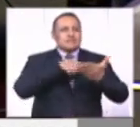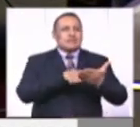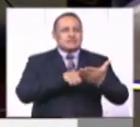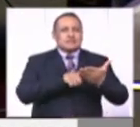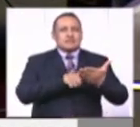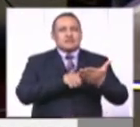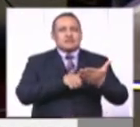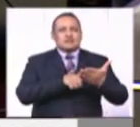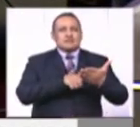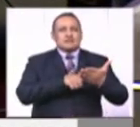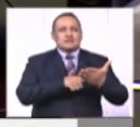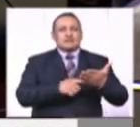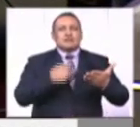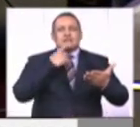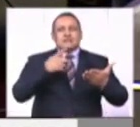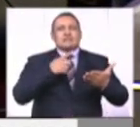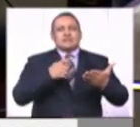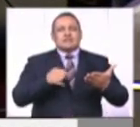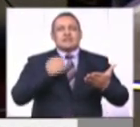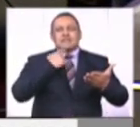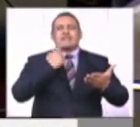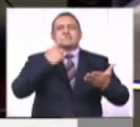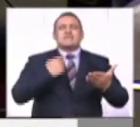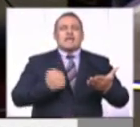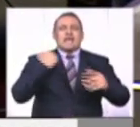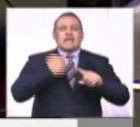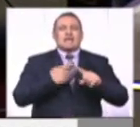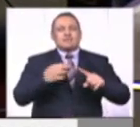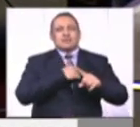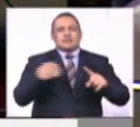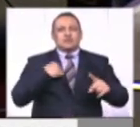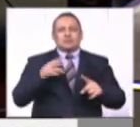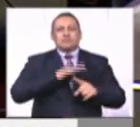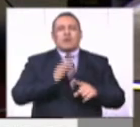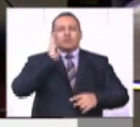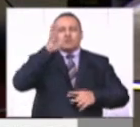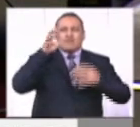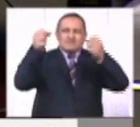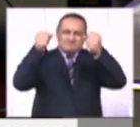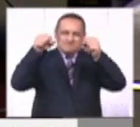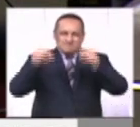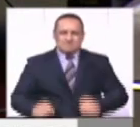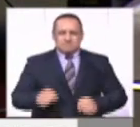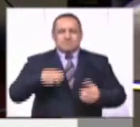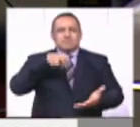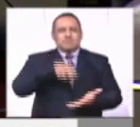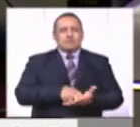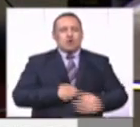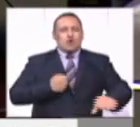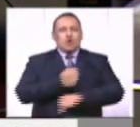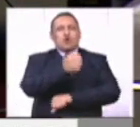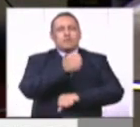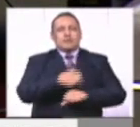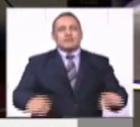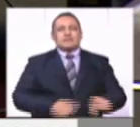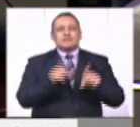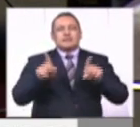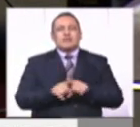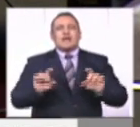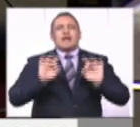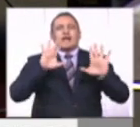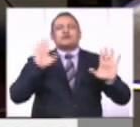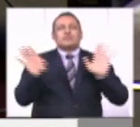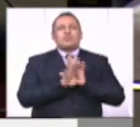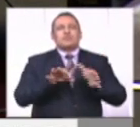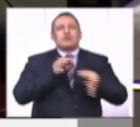dice decía el expremier vamos a arrodillar a losp y seguidamente dice Acaso no